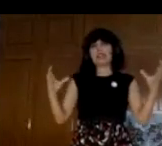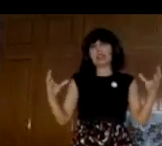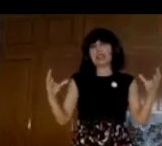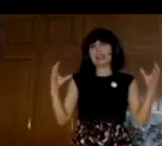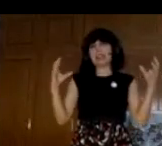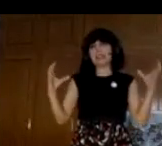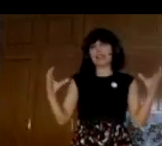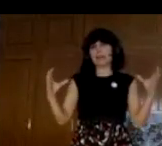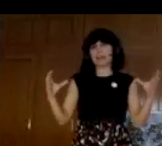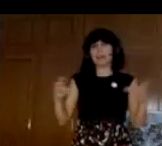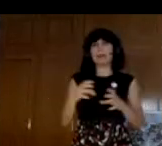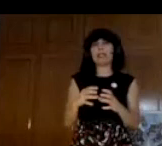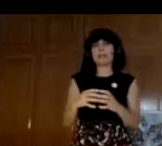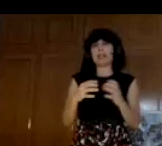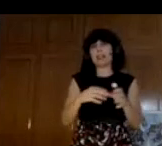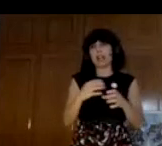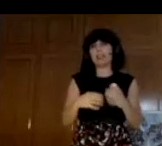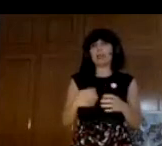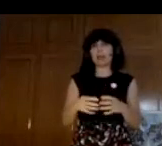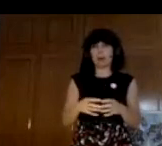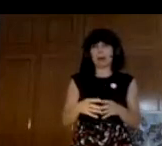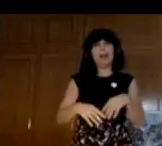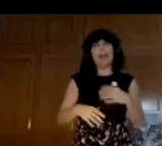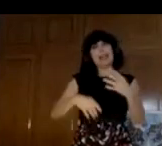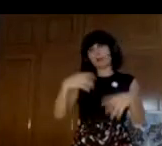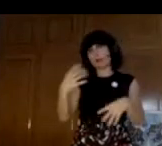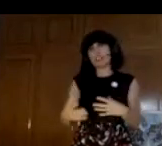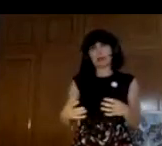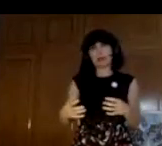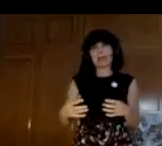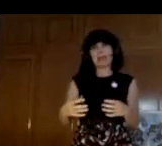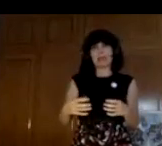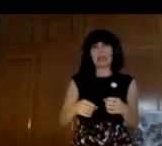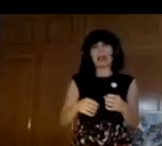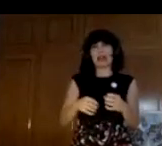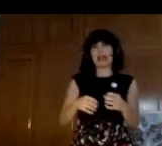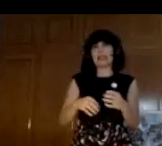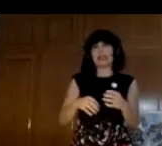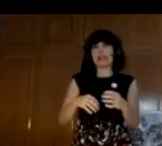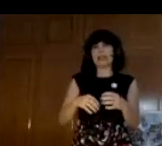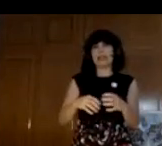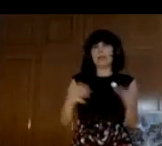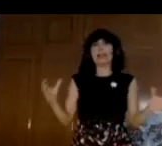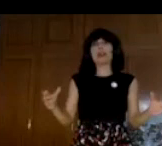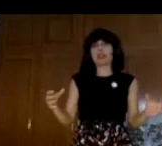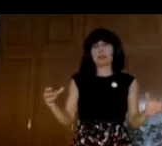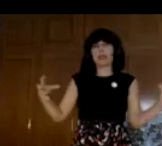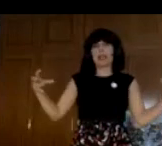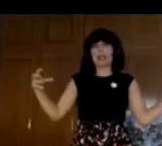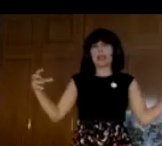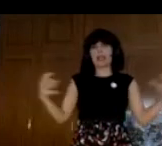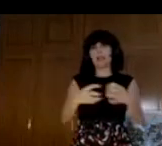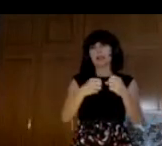a considerarse que la desinformación puede ser potencialmente un problema. En la Comisión Europea se empieza a intentar ver cómo se